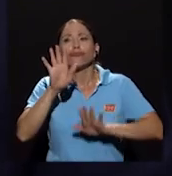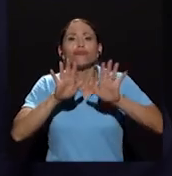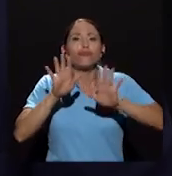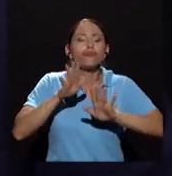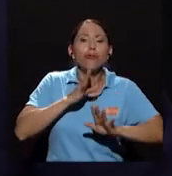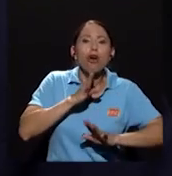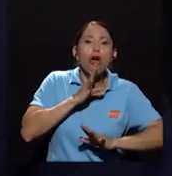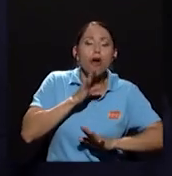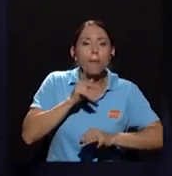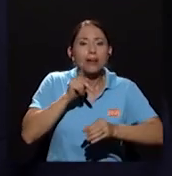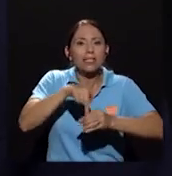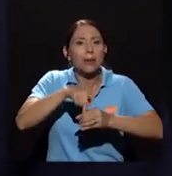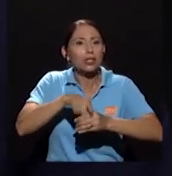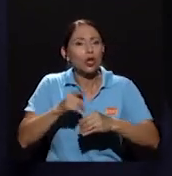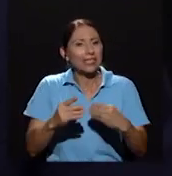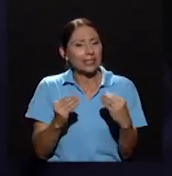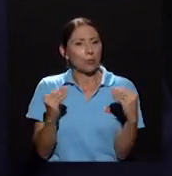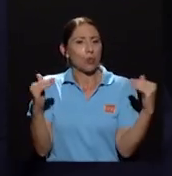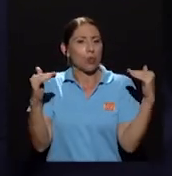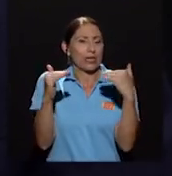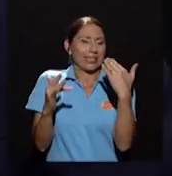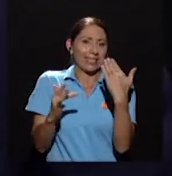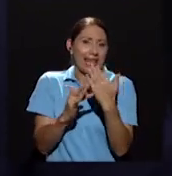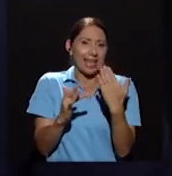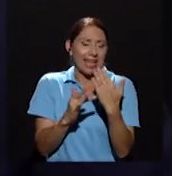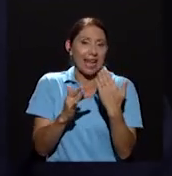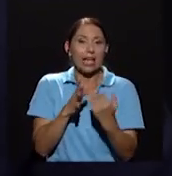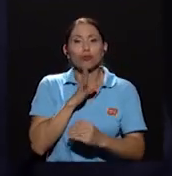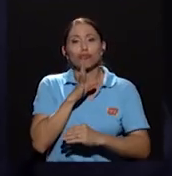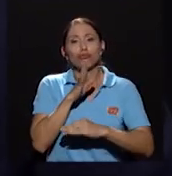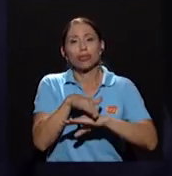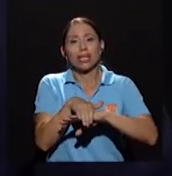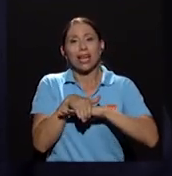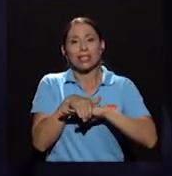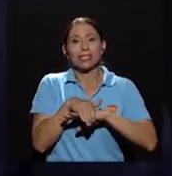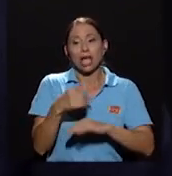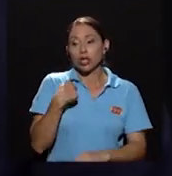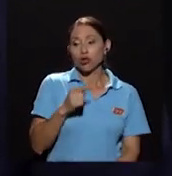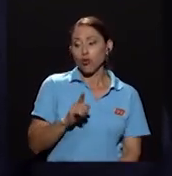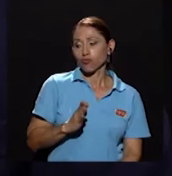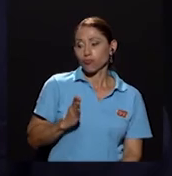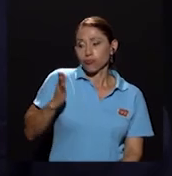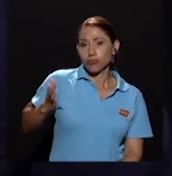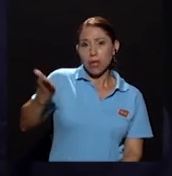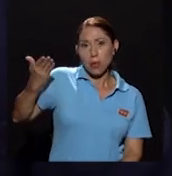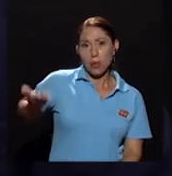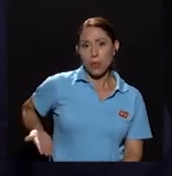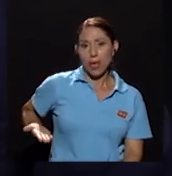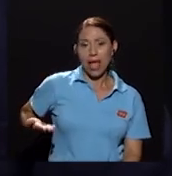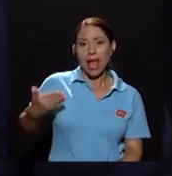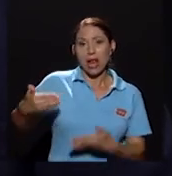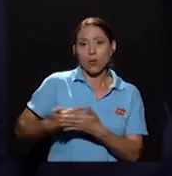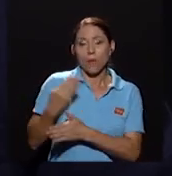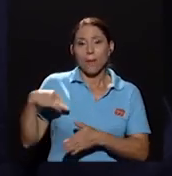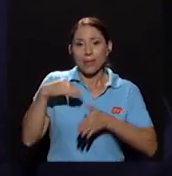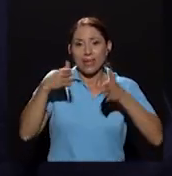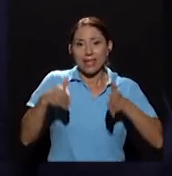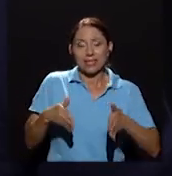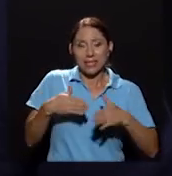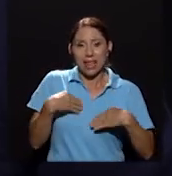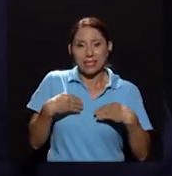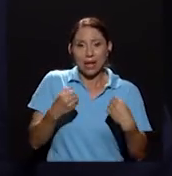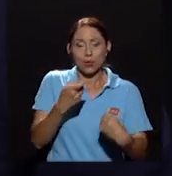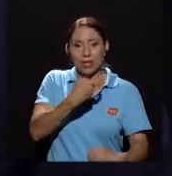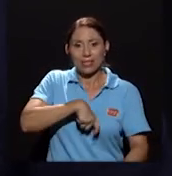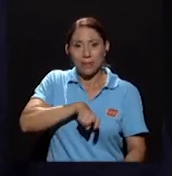dije en inglés inclusive yo tenía la para la ministra la nueva ministra de salud de españa